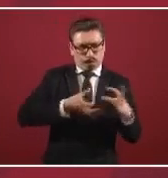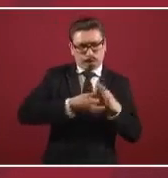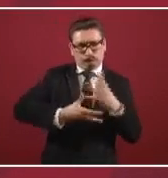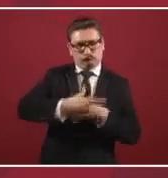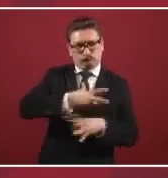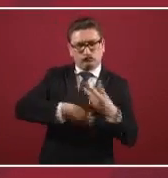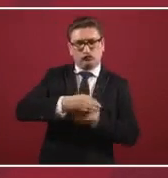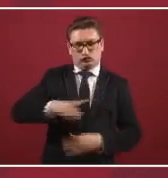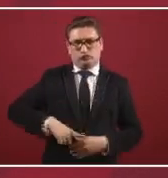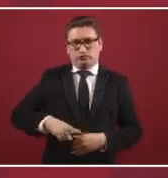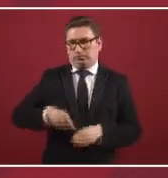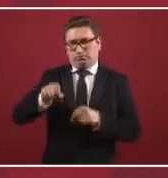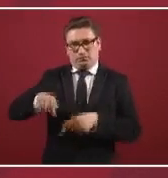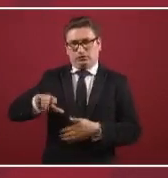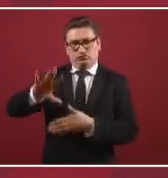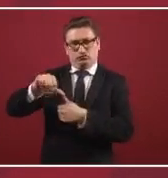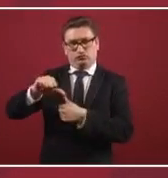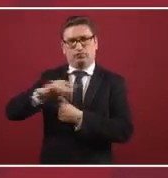Están incluidos.